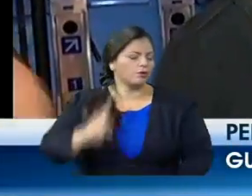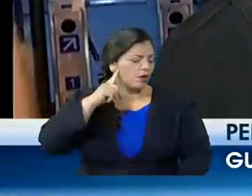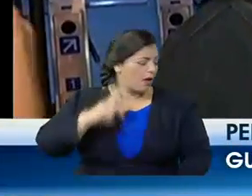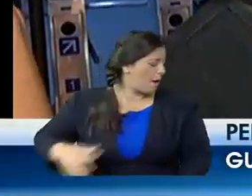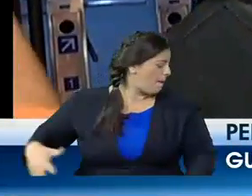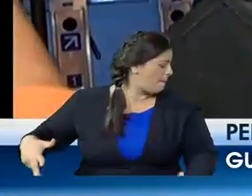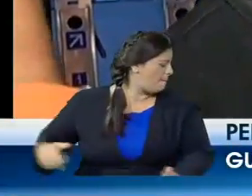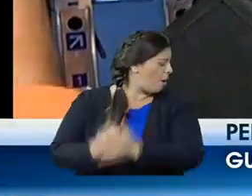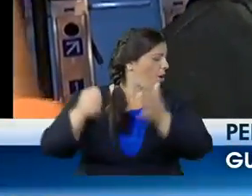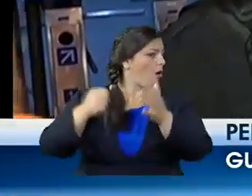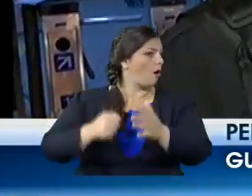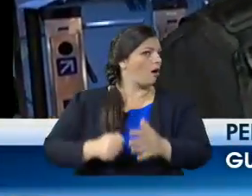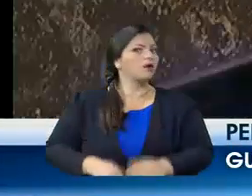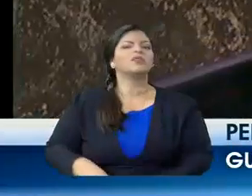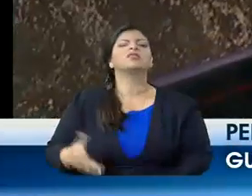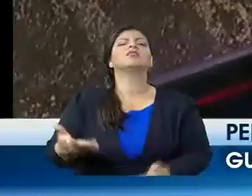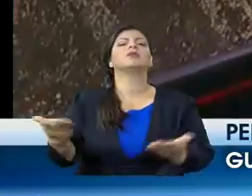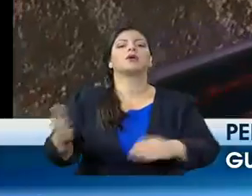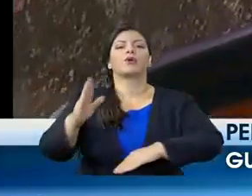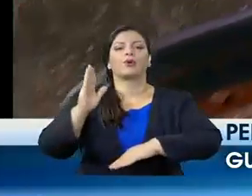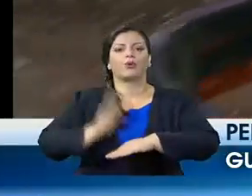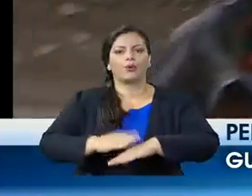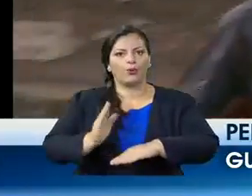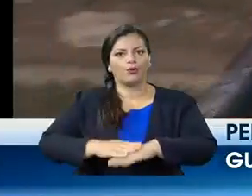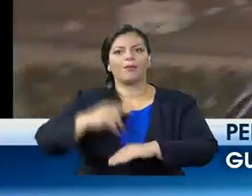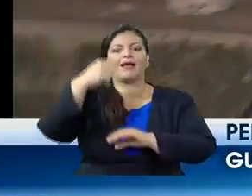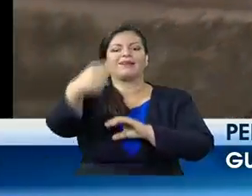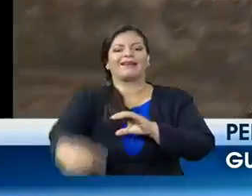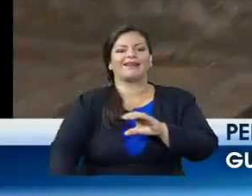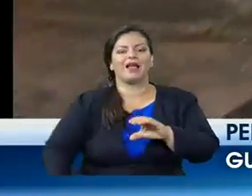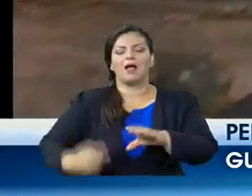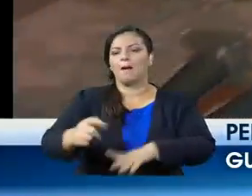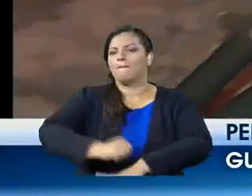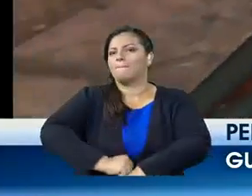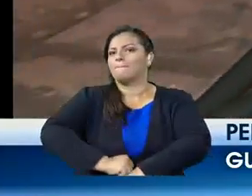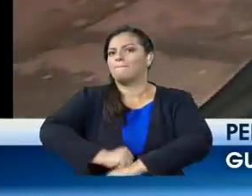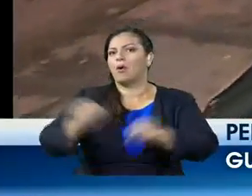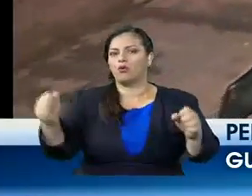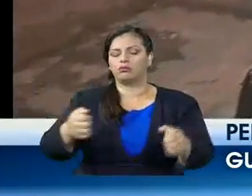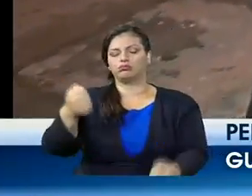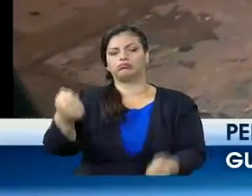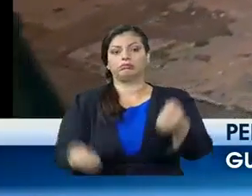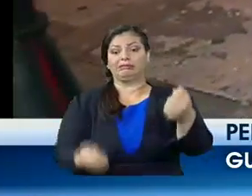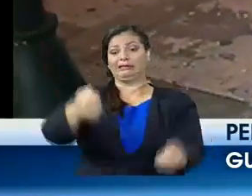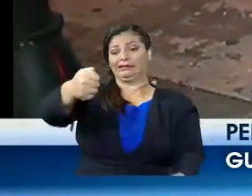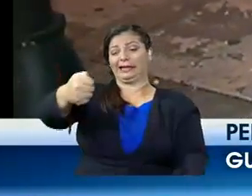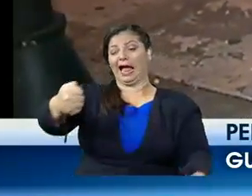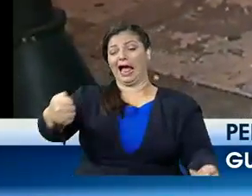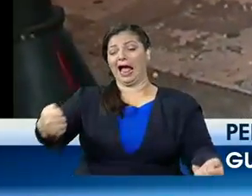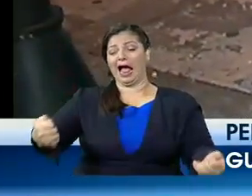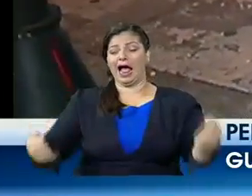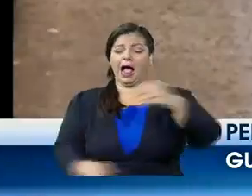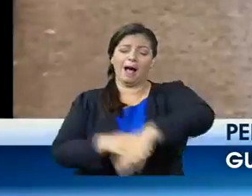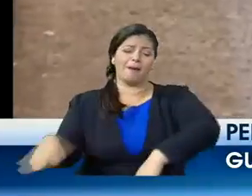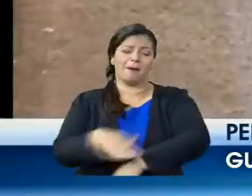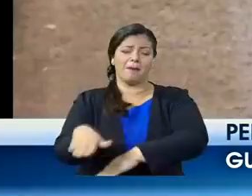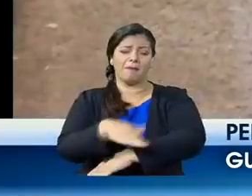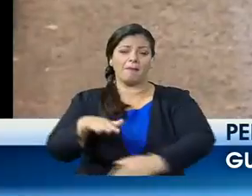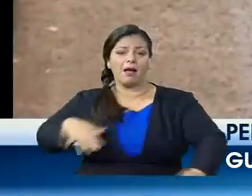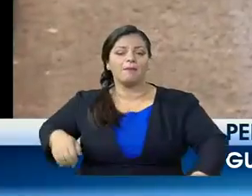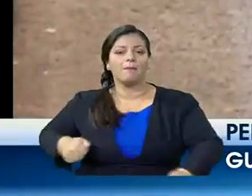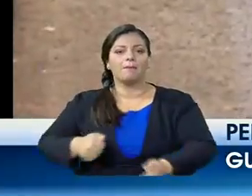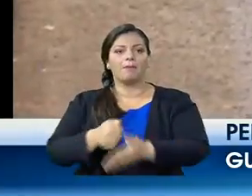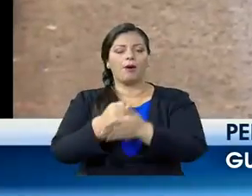reventó el neumático y vino dando contra los muros acá y vino acá a dar, ve, acá a dar. Él vino como ese carro volando, como